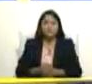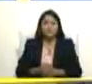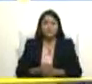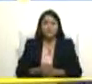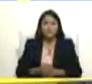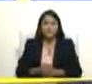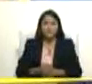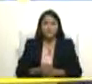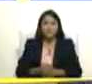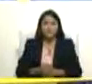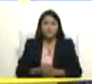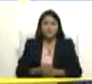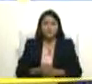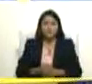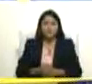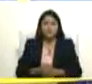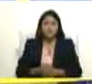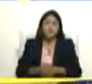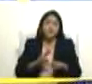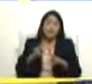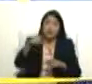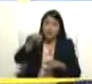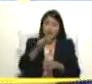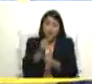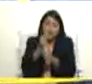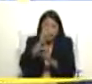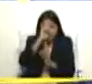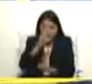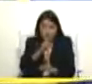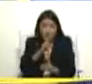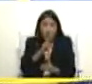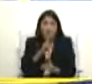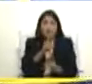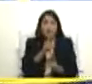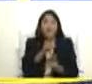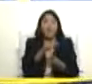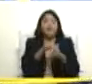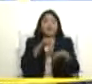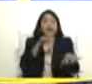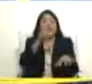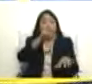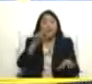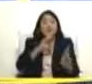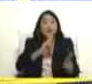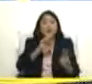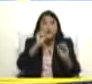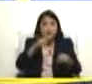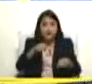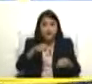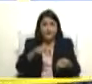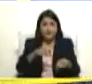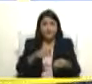Y espero que respeten la decisión de la abrumadora mayoría que votó por el sí.